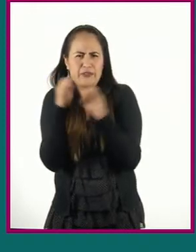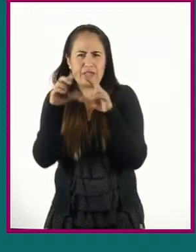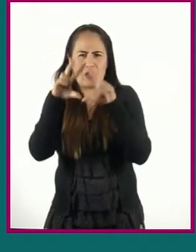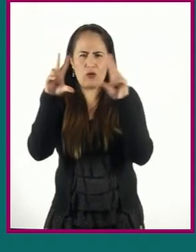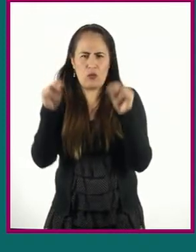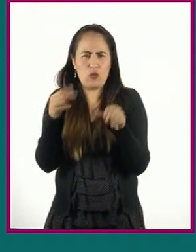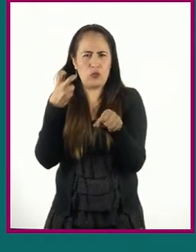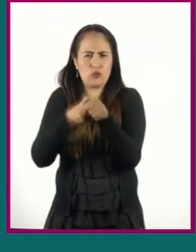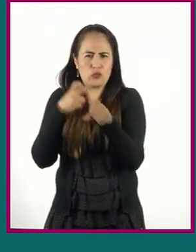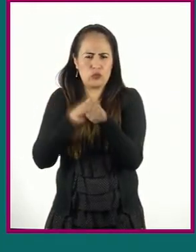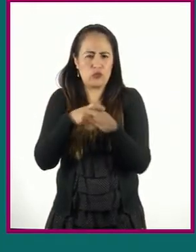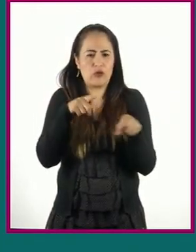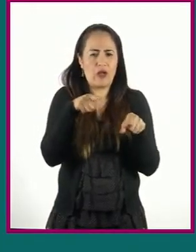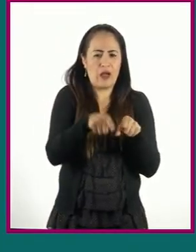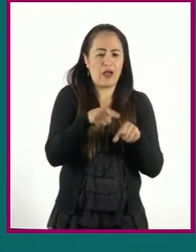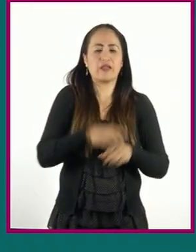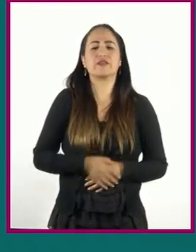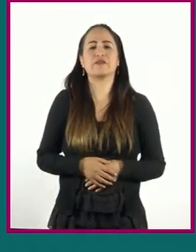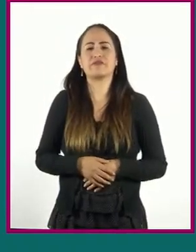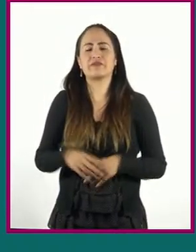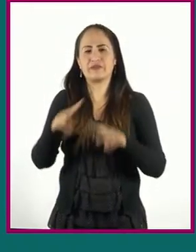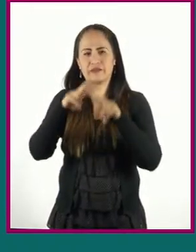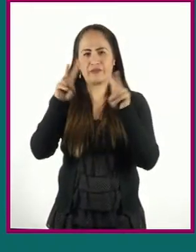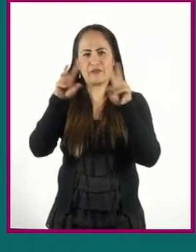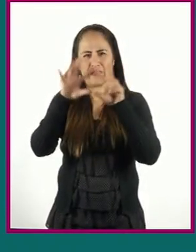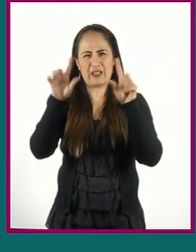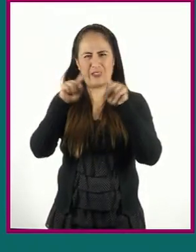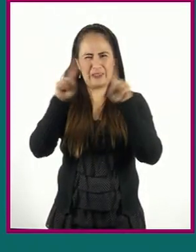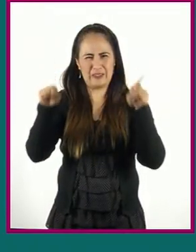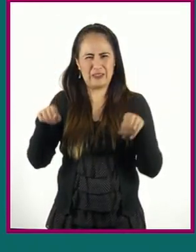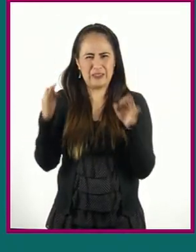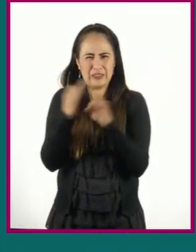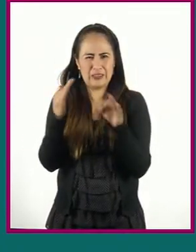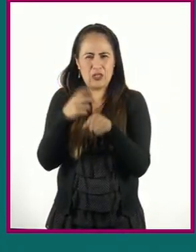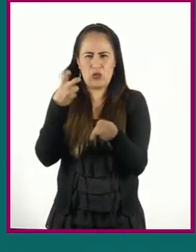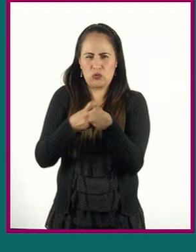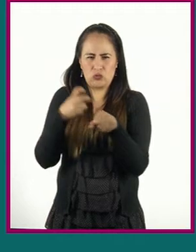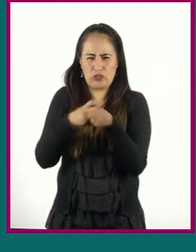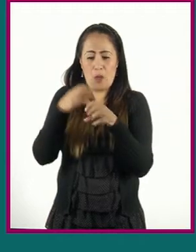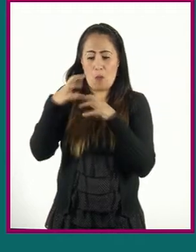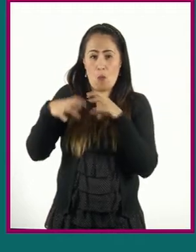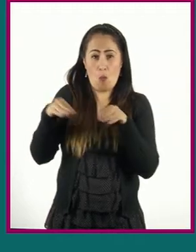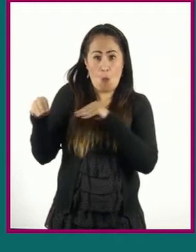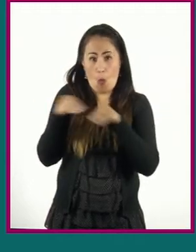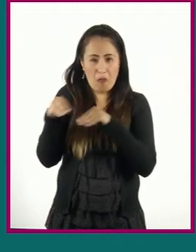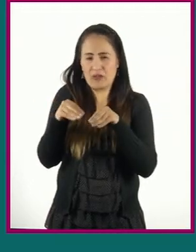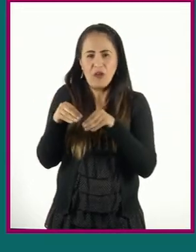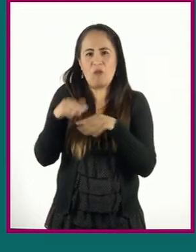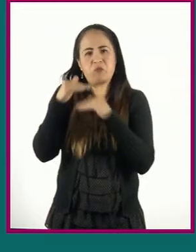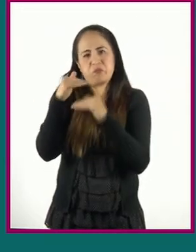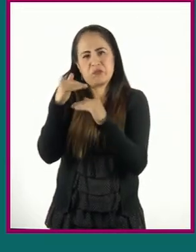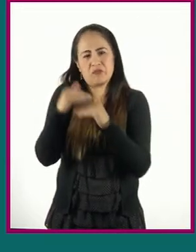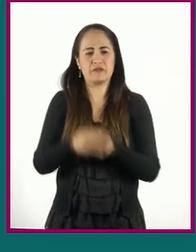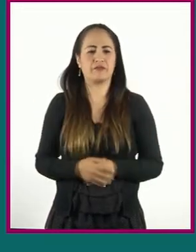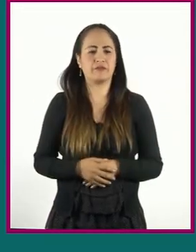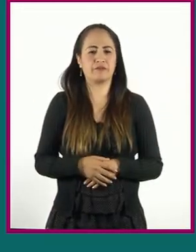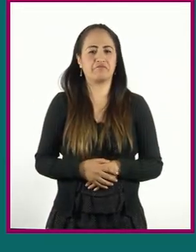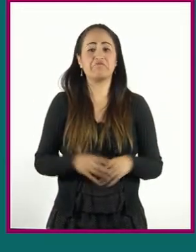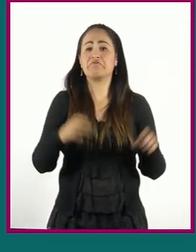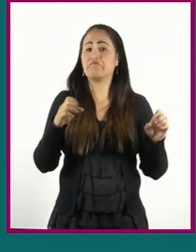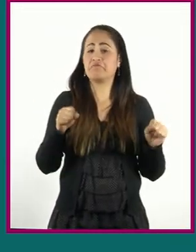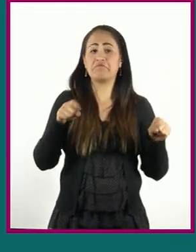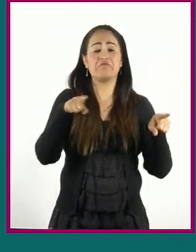estado sólido del agua el movimiento de las moléculas está más restringido. Otras moléculas polares pueden sufrir la